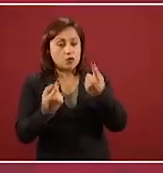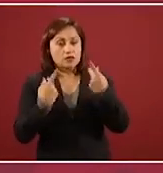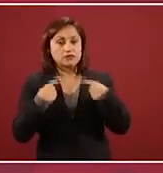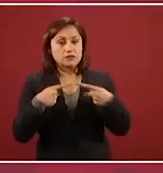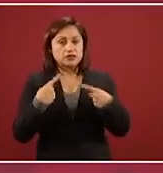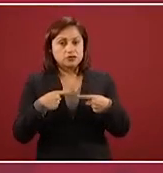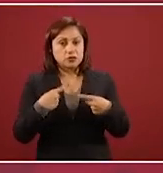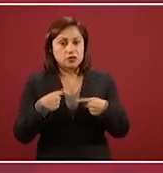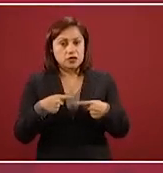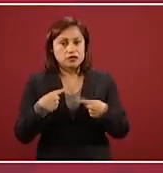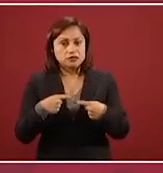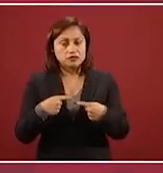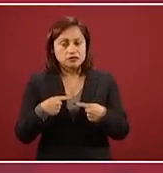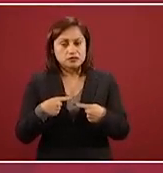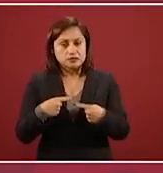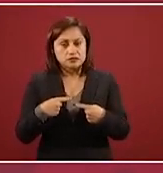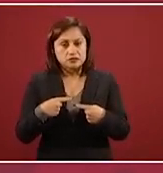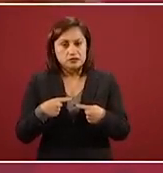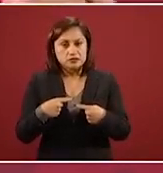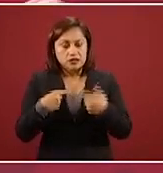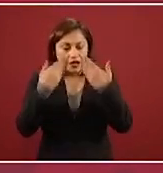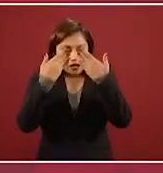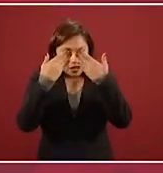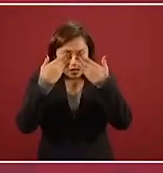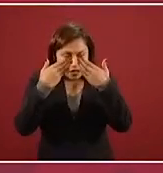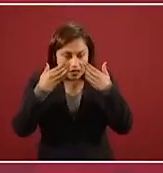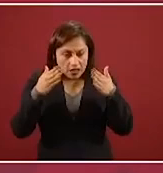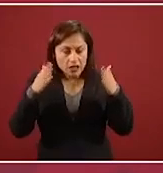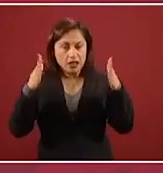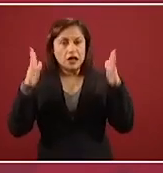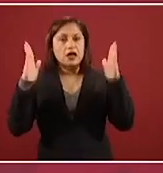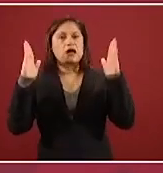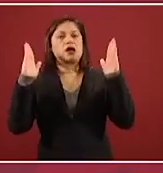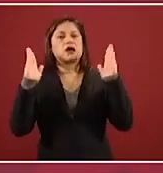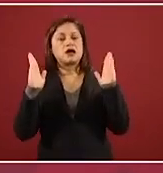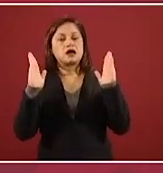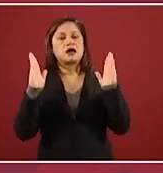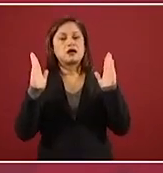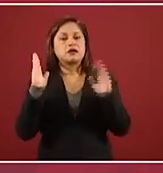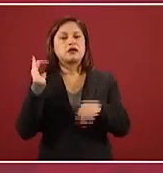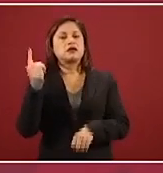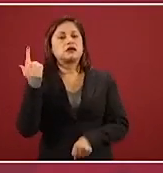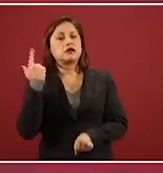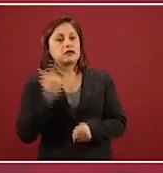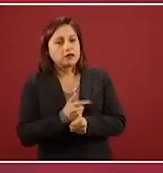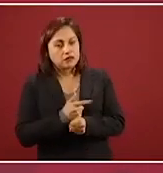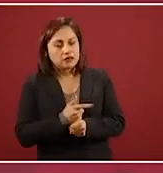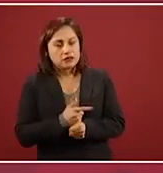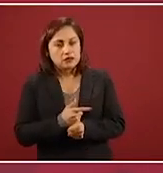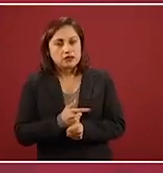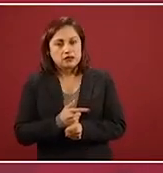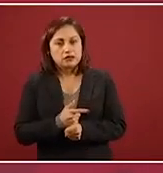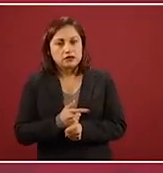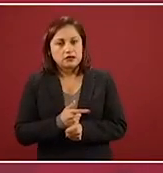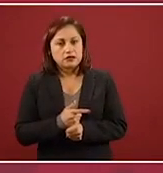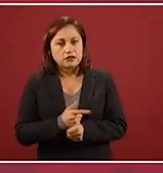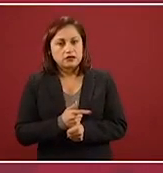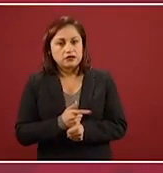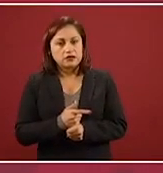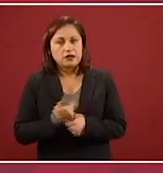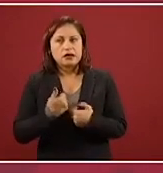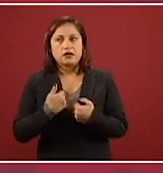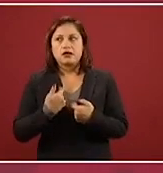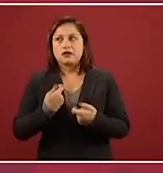y ya se estaba dando cuenta de cómo era manipulada.